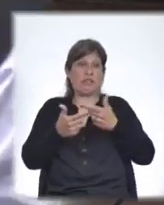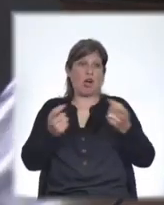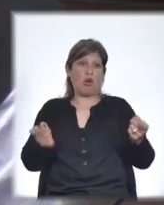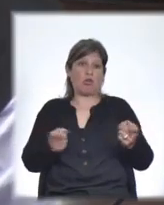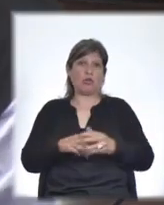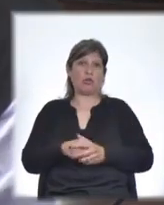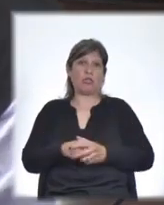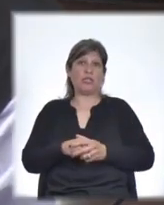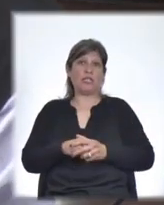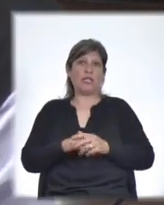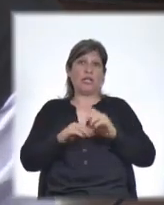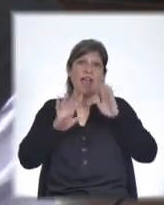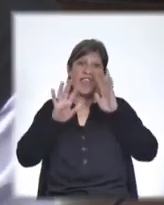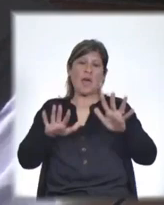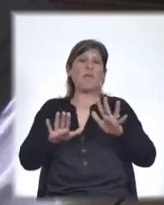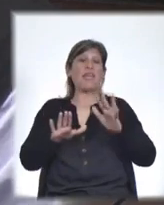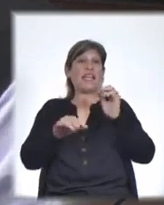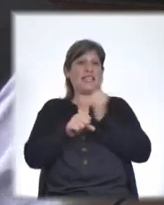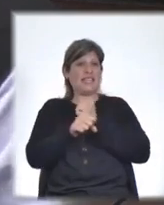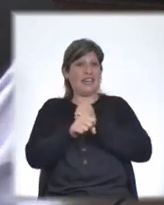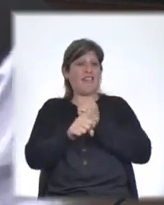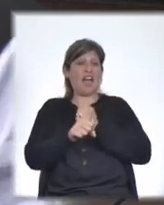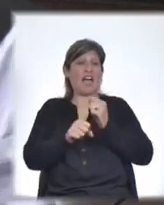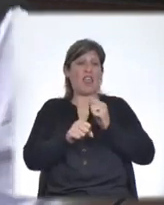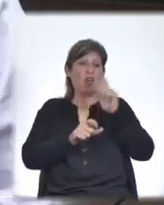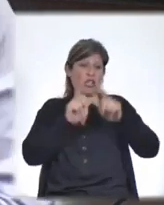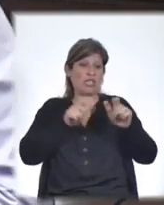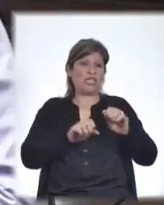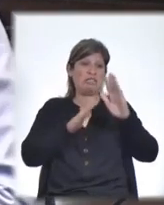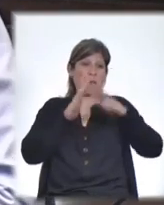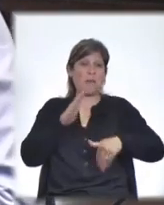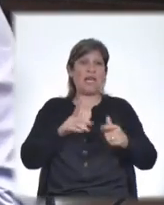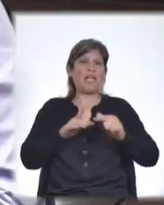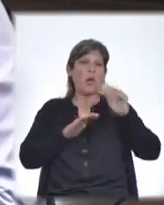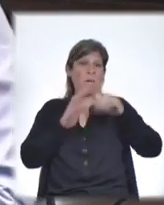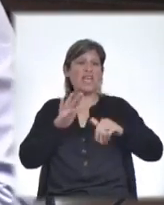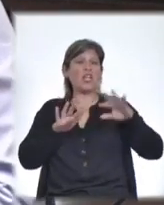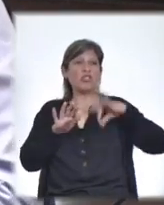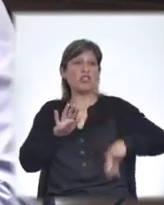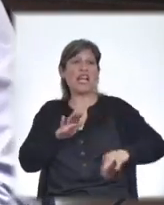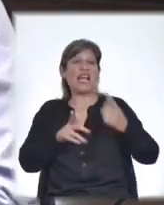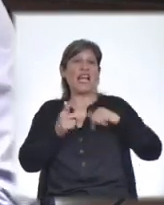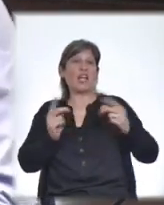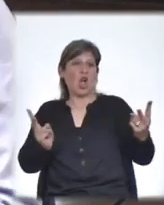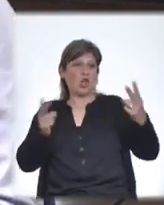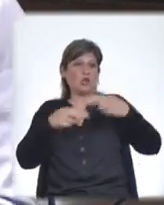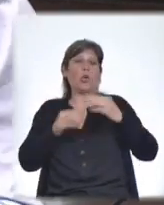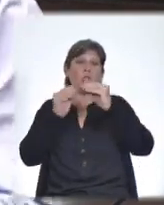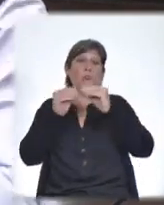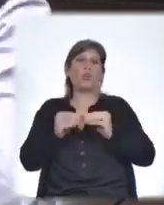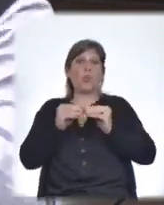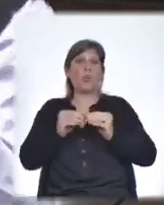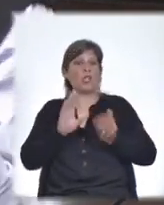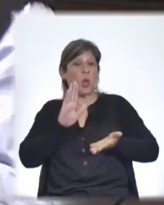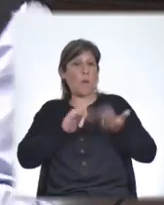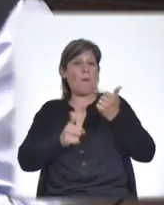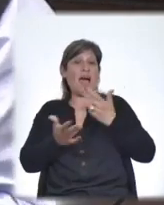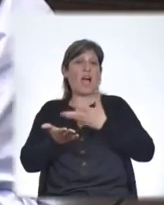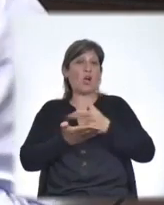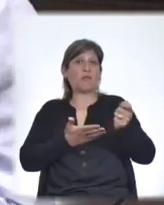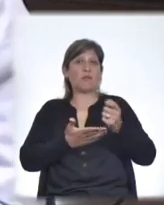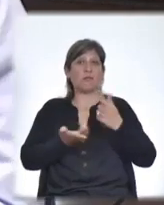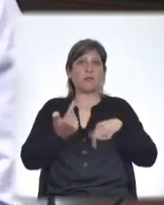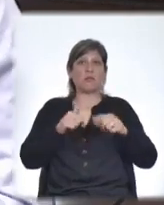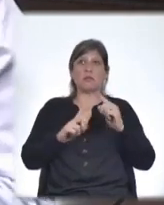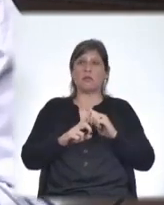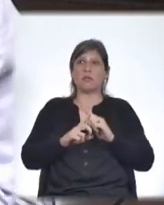Con 10.000 trabajadores menos, con menos salario y con recorte del presupuesto, va a haber más consumo en el Uruguay. We are fantastic, dijo